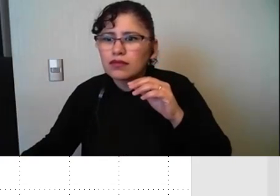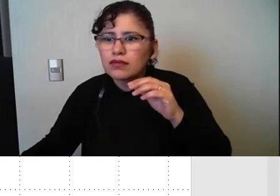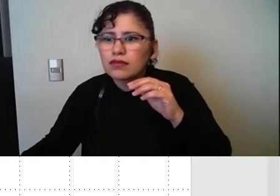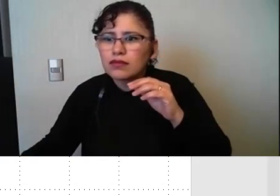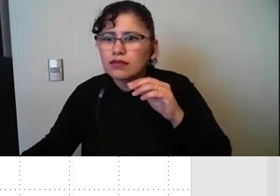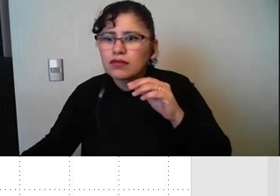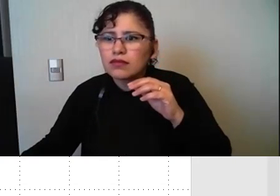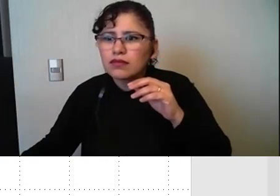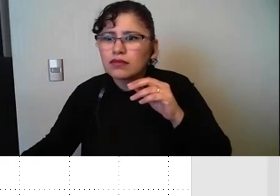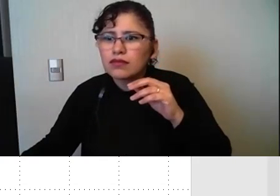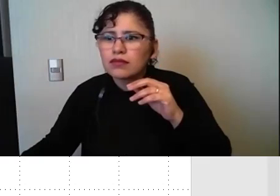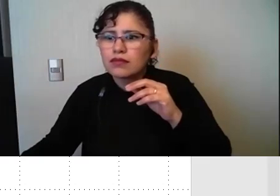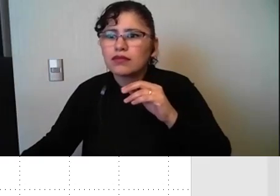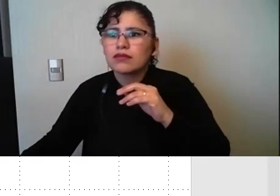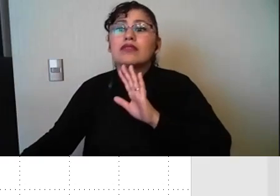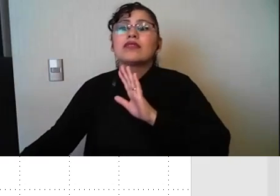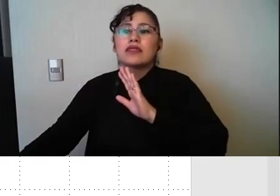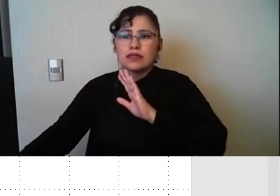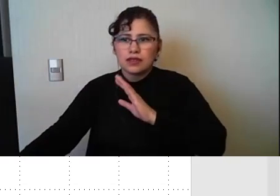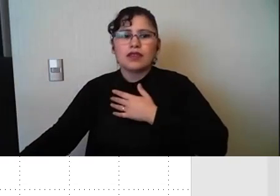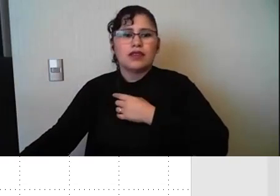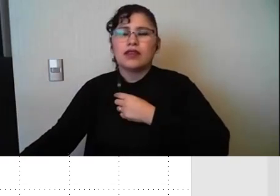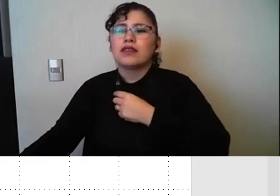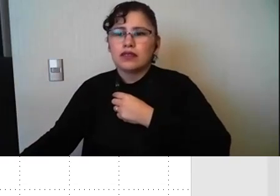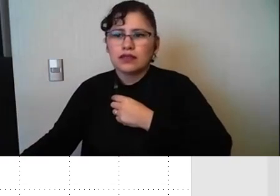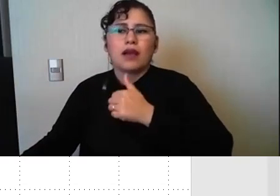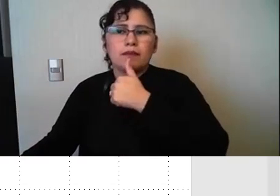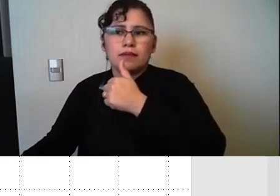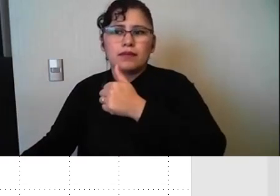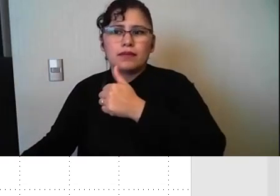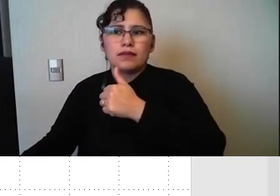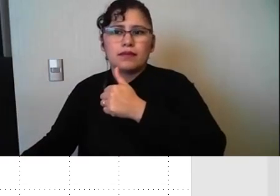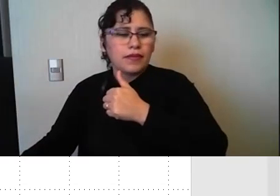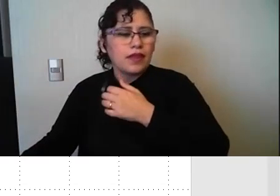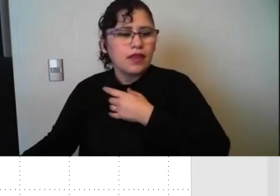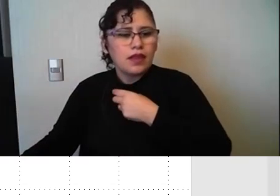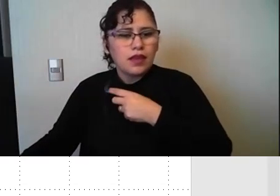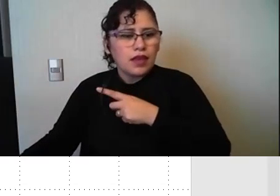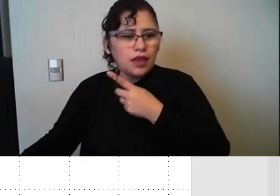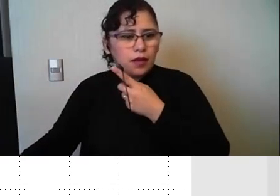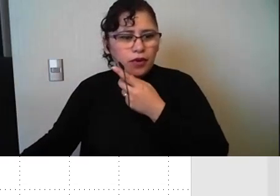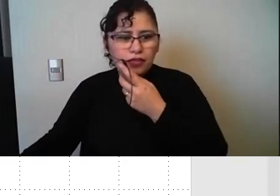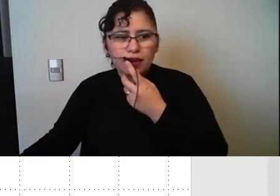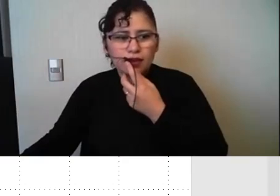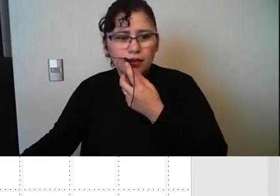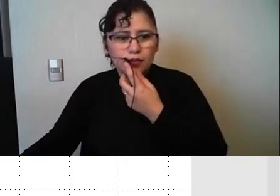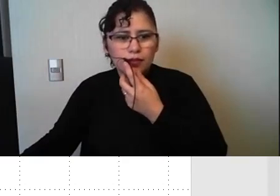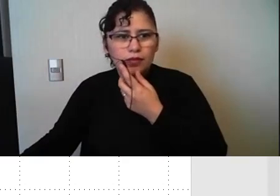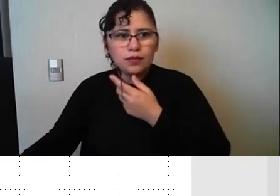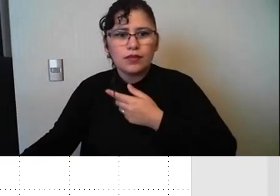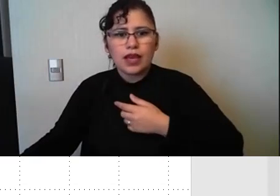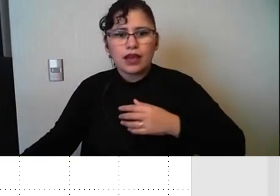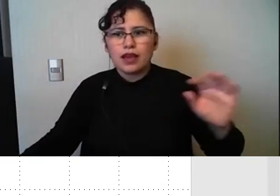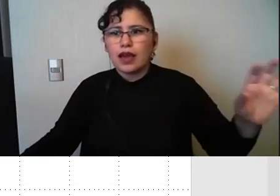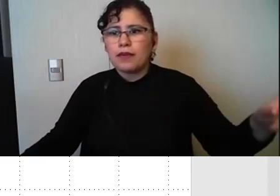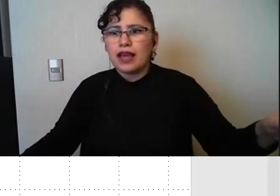semana, yo entenderé que la prueba sería fijada para la semana del 9 de noviembre. Profe. ¿Con quién